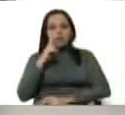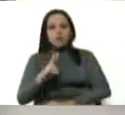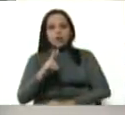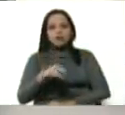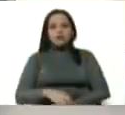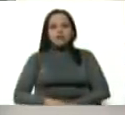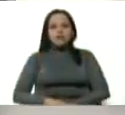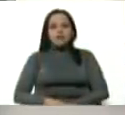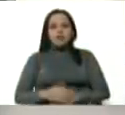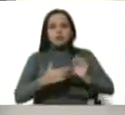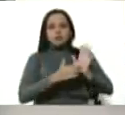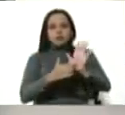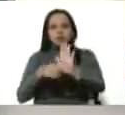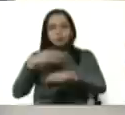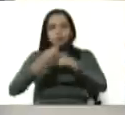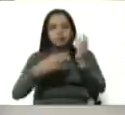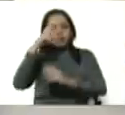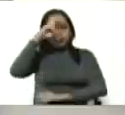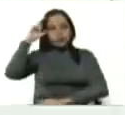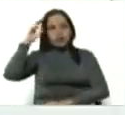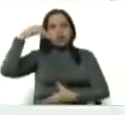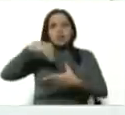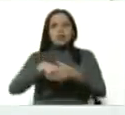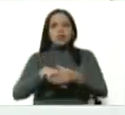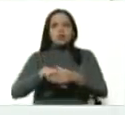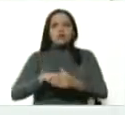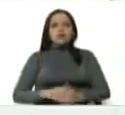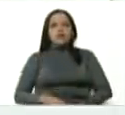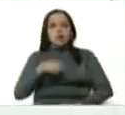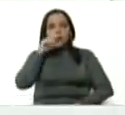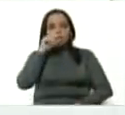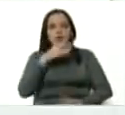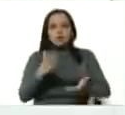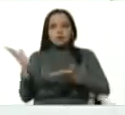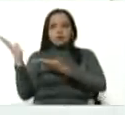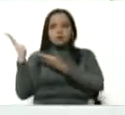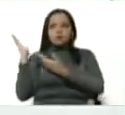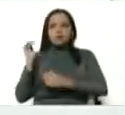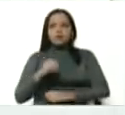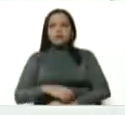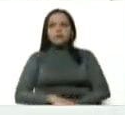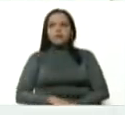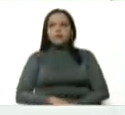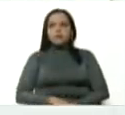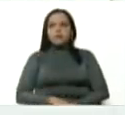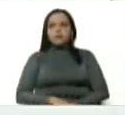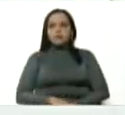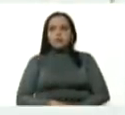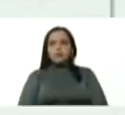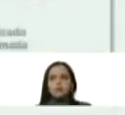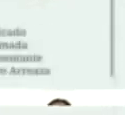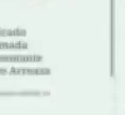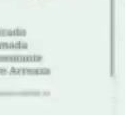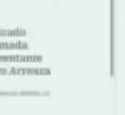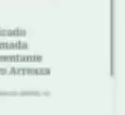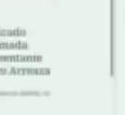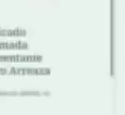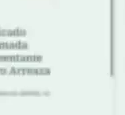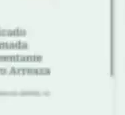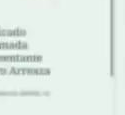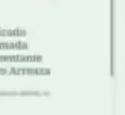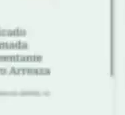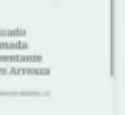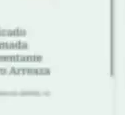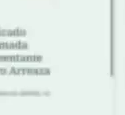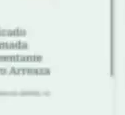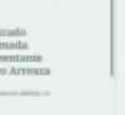que ha hecho nuestro canciller Jorge Arriaza Monserrat. Vamos a verlo de inmediato. Comunicado de la República Bolivariana de Venezuela y el Servicio de